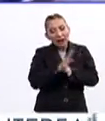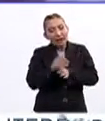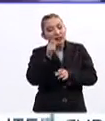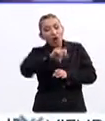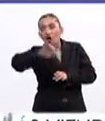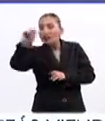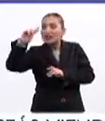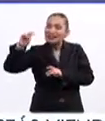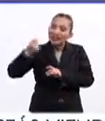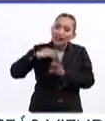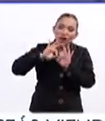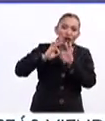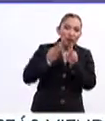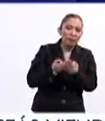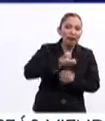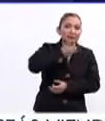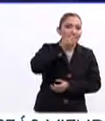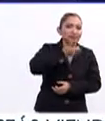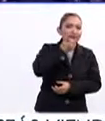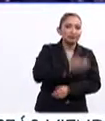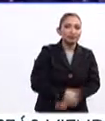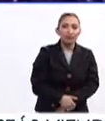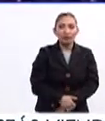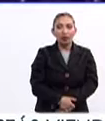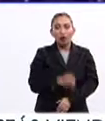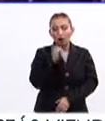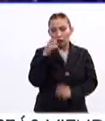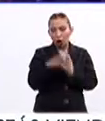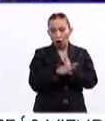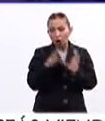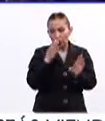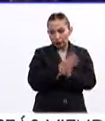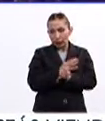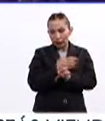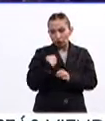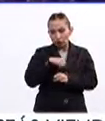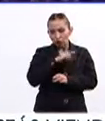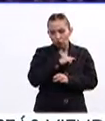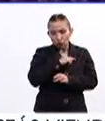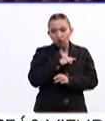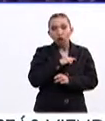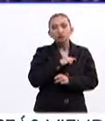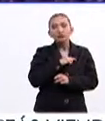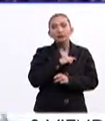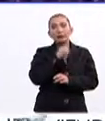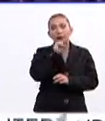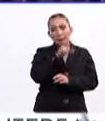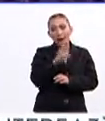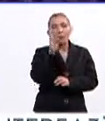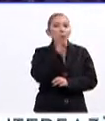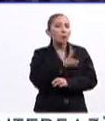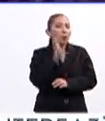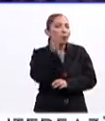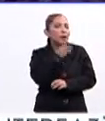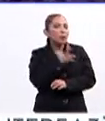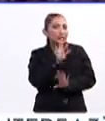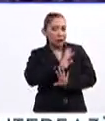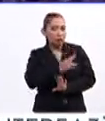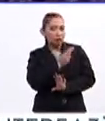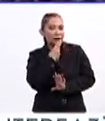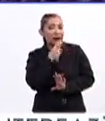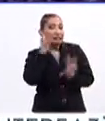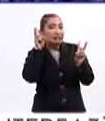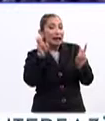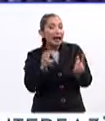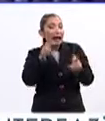respecto a otras técnicas y métodos tradicionales. Otro de los aspectos con lo que nosotros estamos también experimentando y ya utilizando es